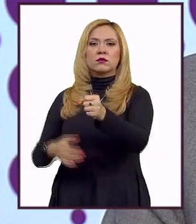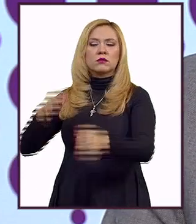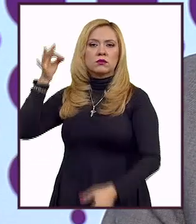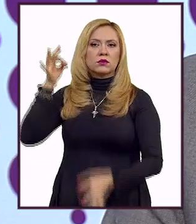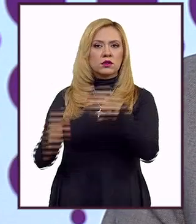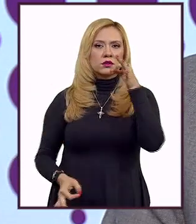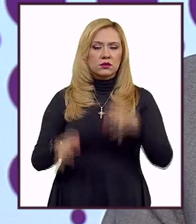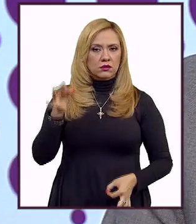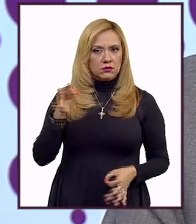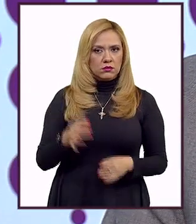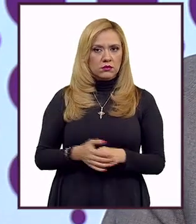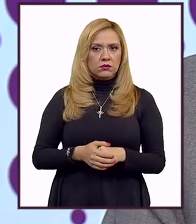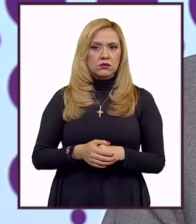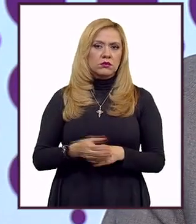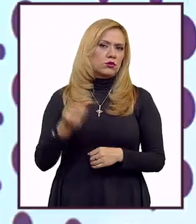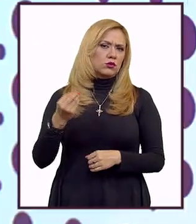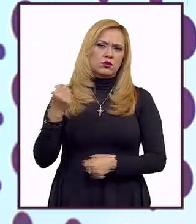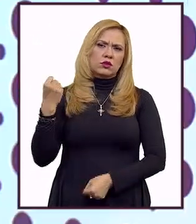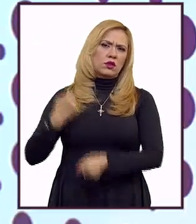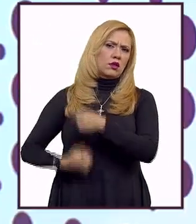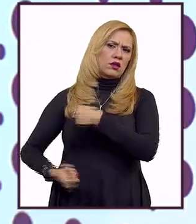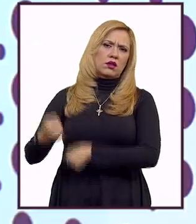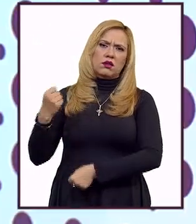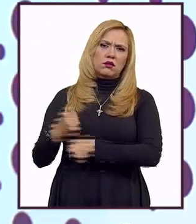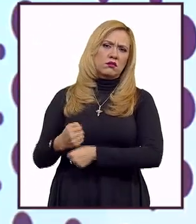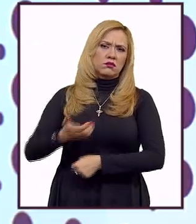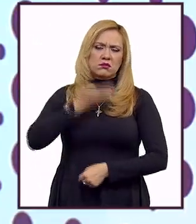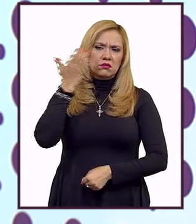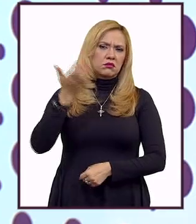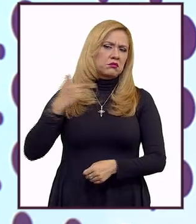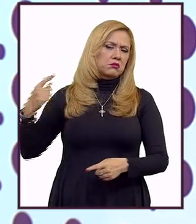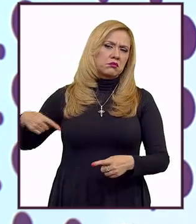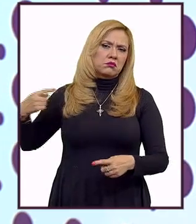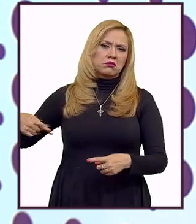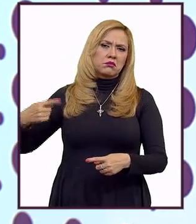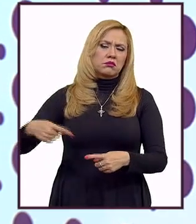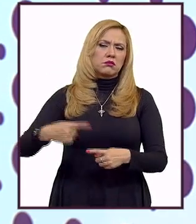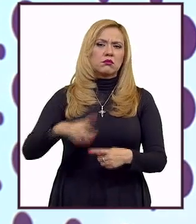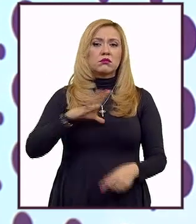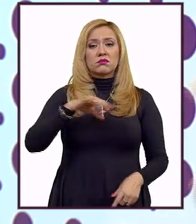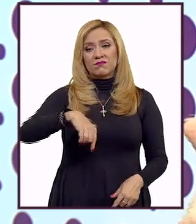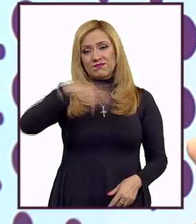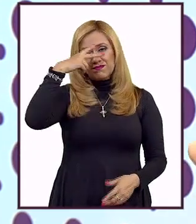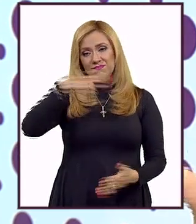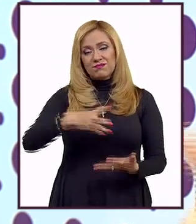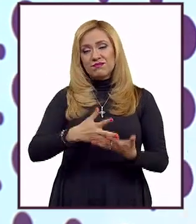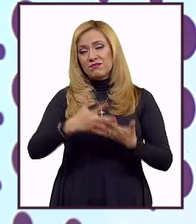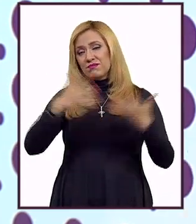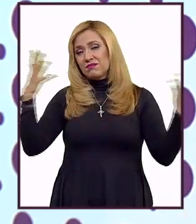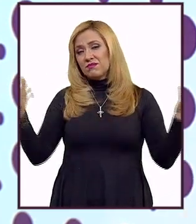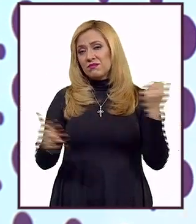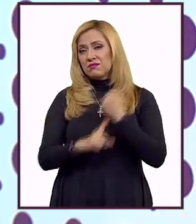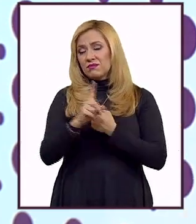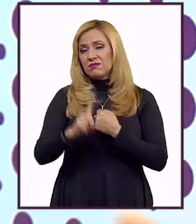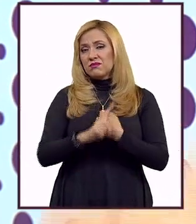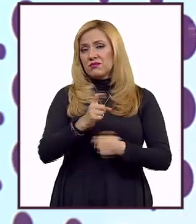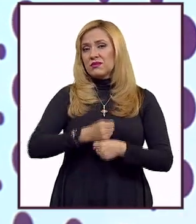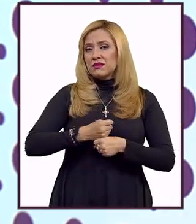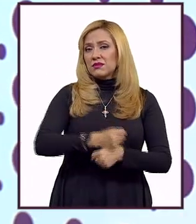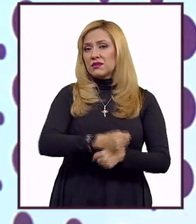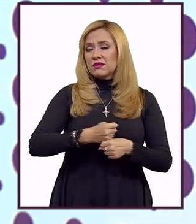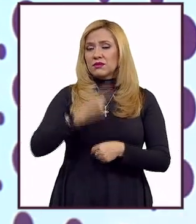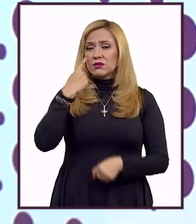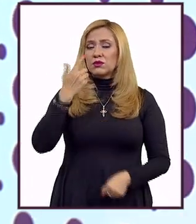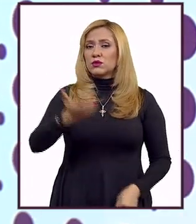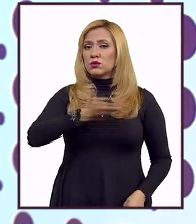Esto al menos fue durante muchos años el incentivo por el cual tenemos un problema en México tan grande de tortura. Teníamos en el